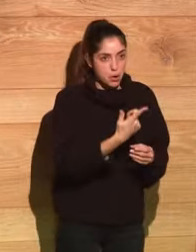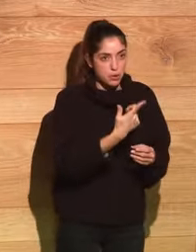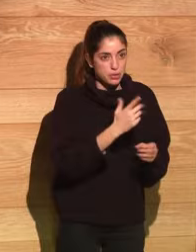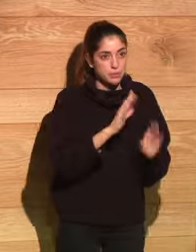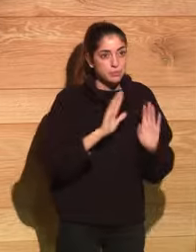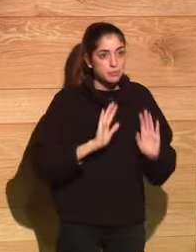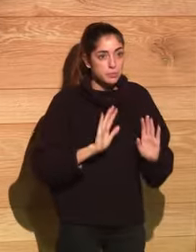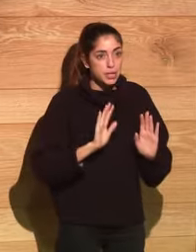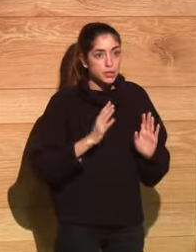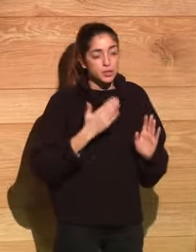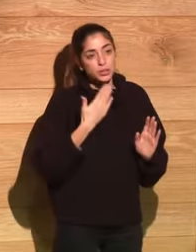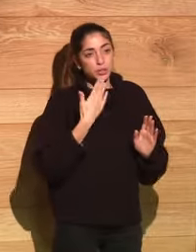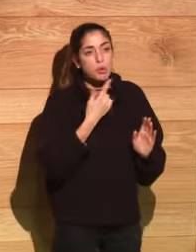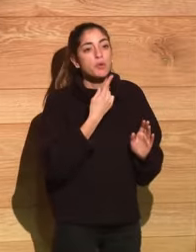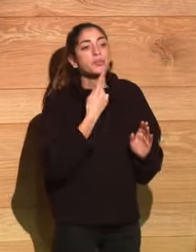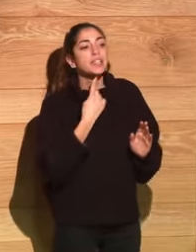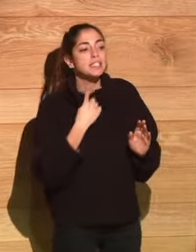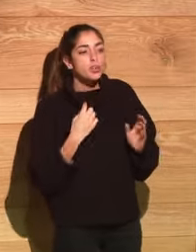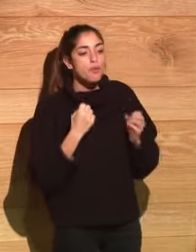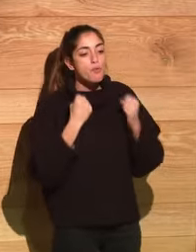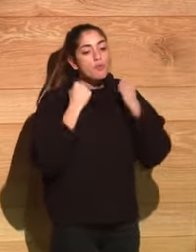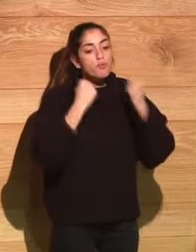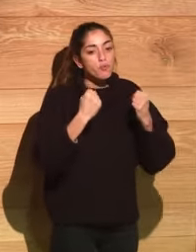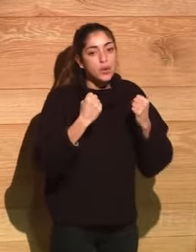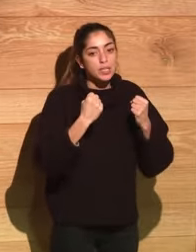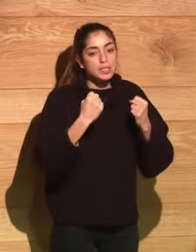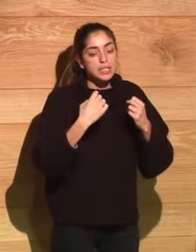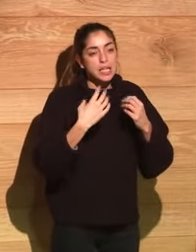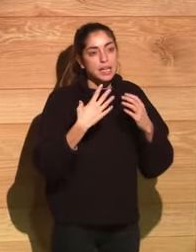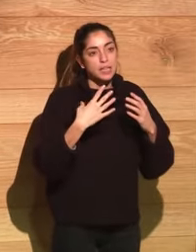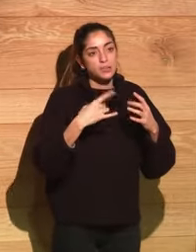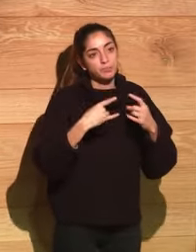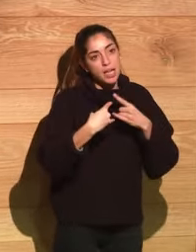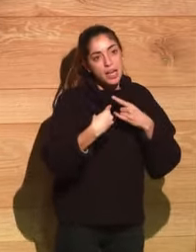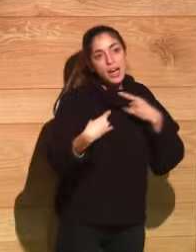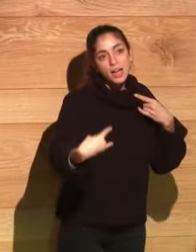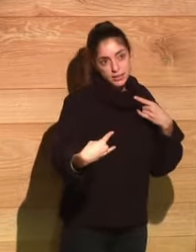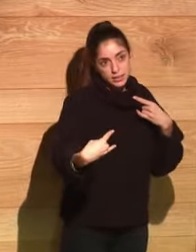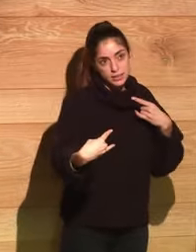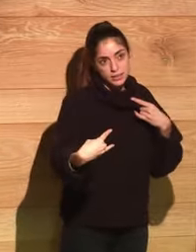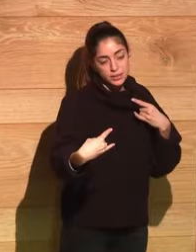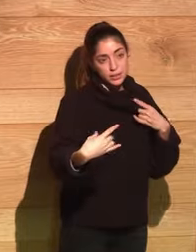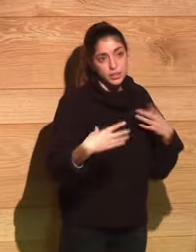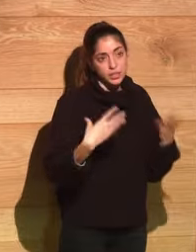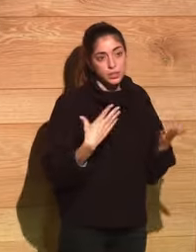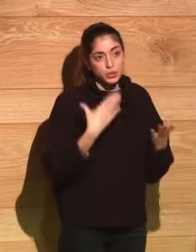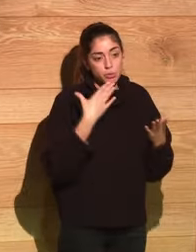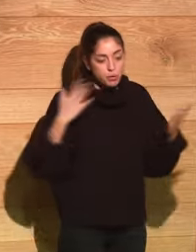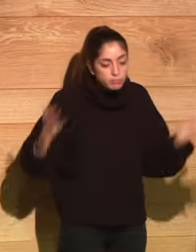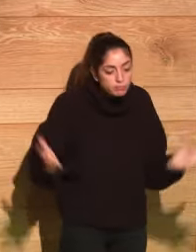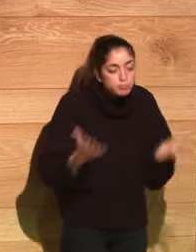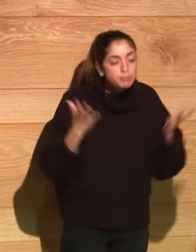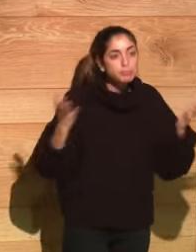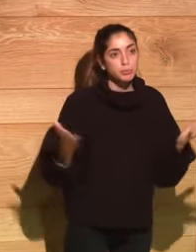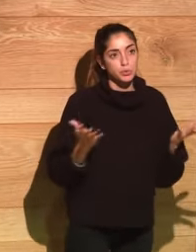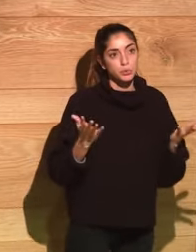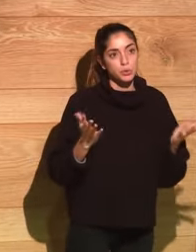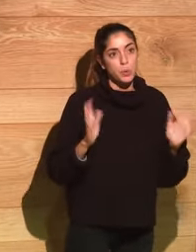la fuerza. El deseo es una fuerza de atracción, por decirlo así. Es lo que empuja a unos seres a otros, pero esa